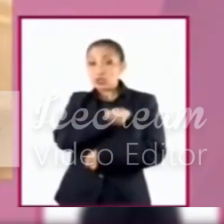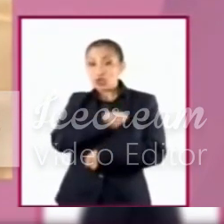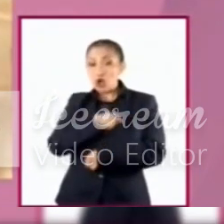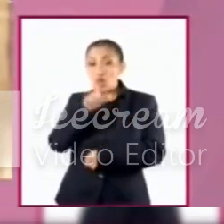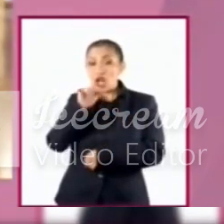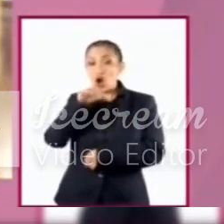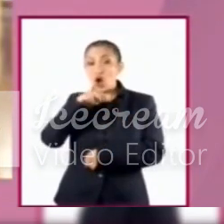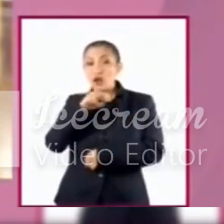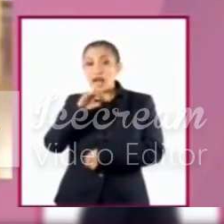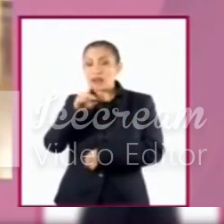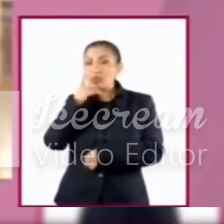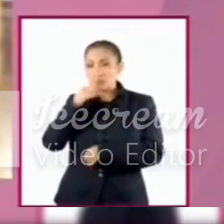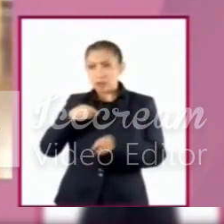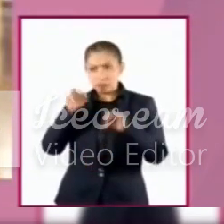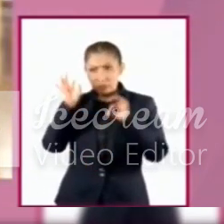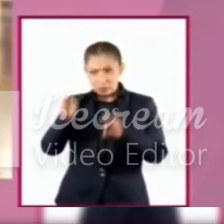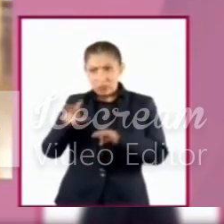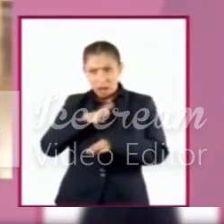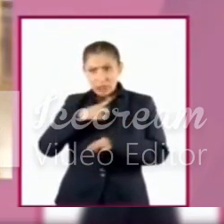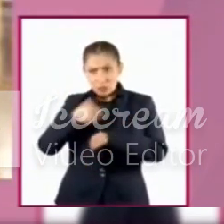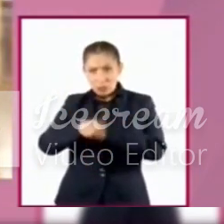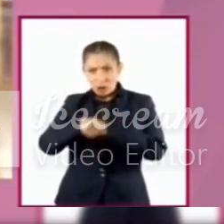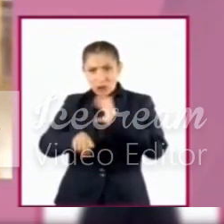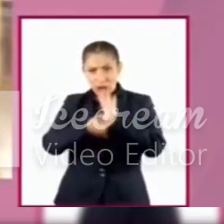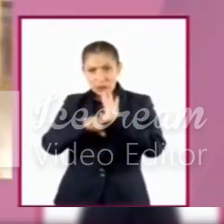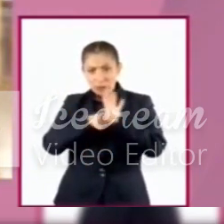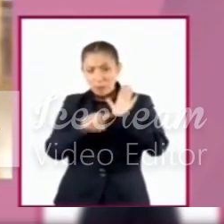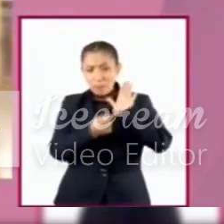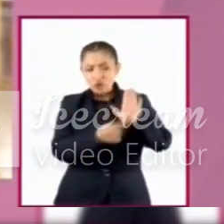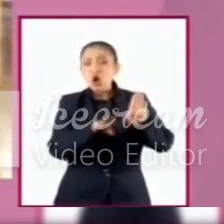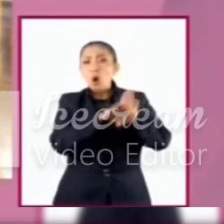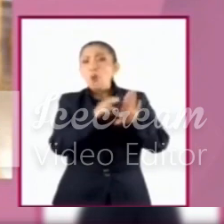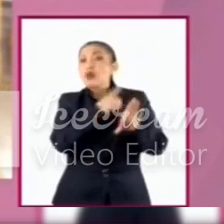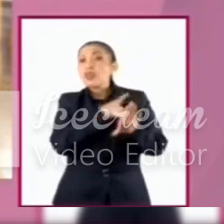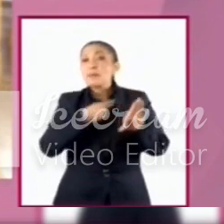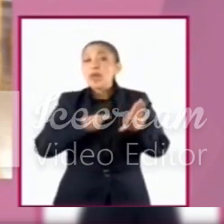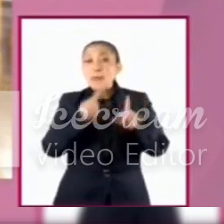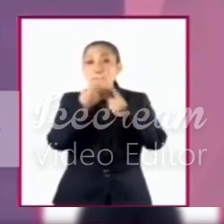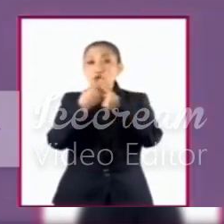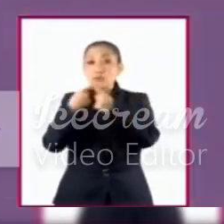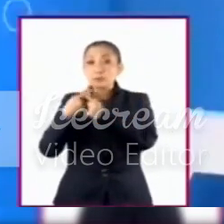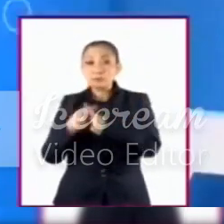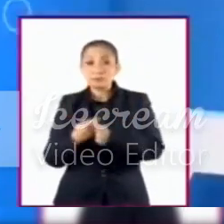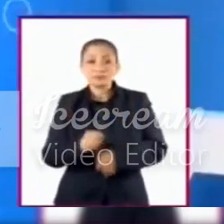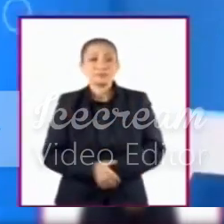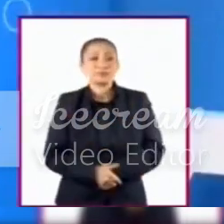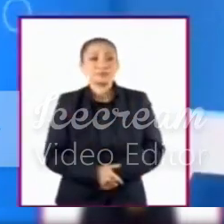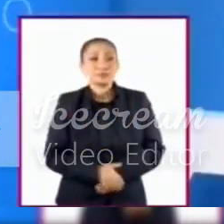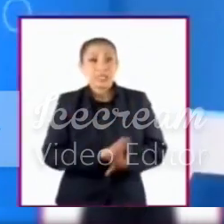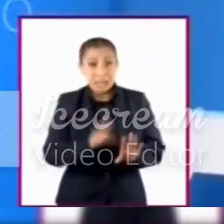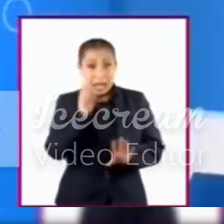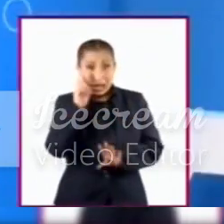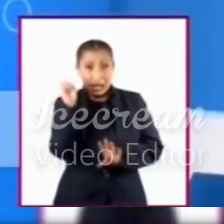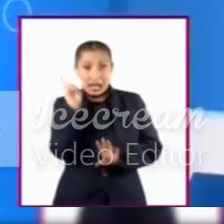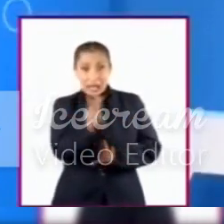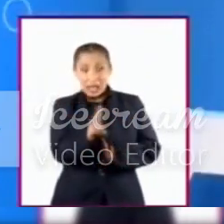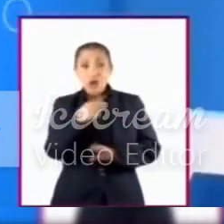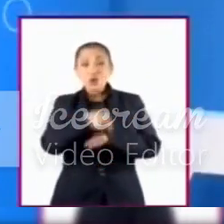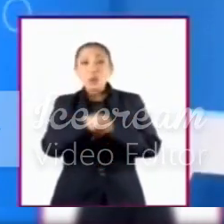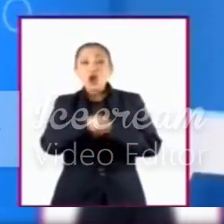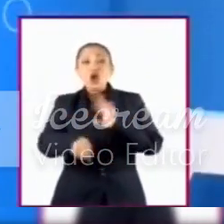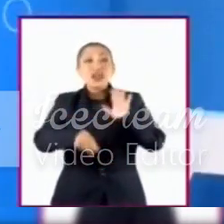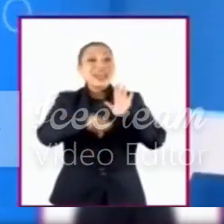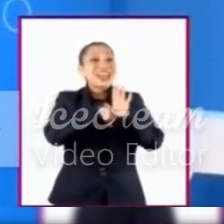quien finalmente dio credibilidad a los números negativos, mostrando cómo se debían multiplicar. Como se dieron cuenta, los